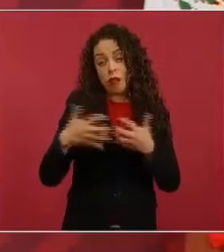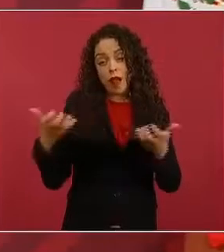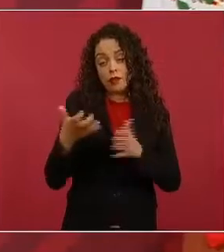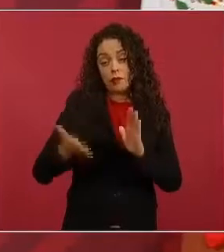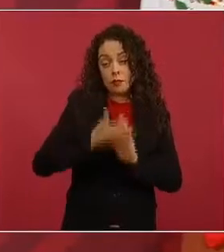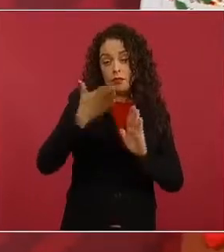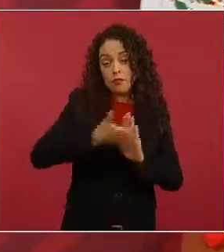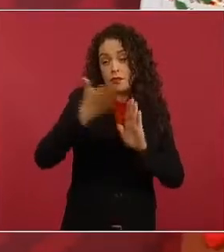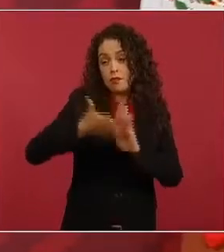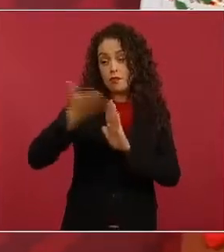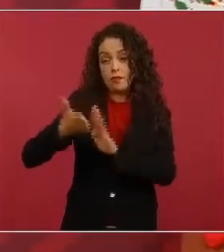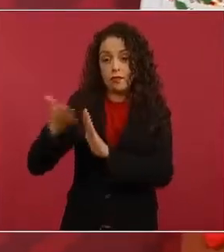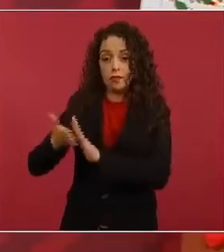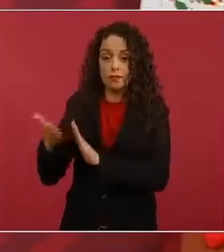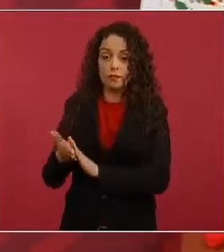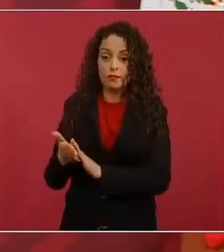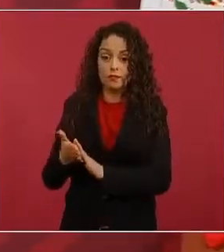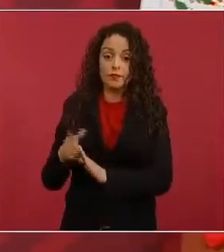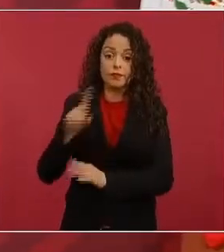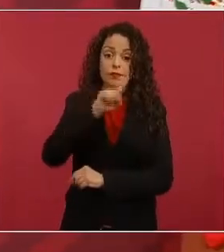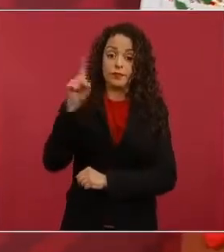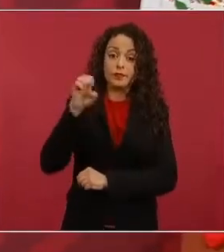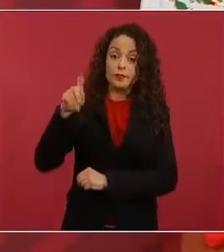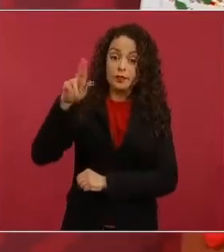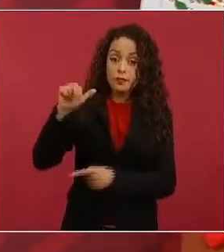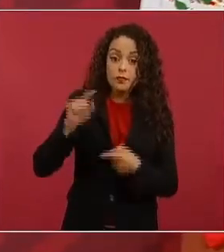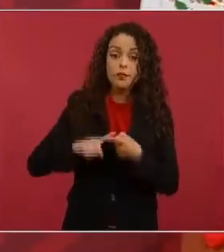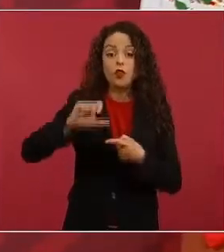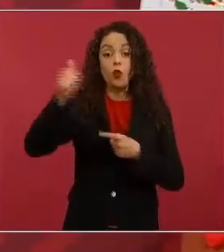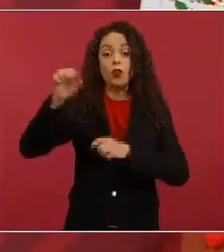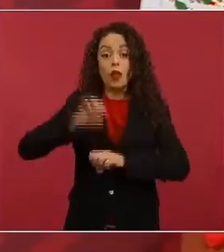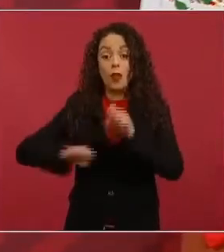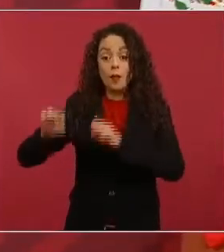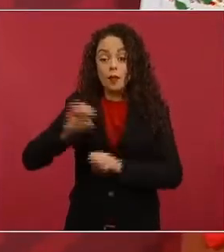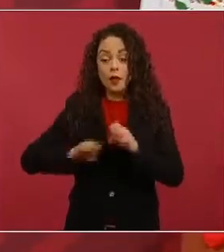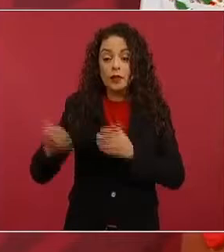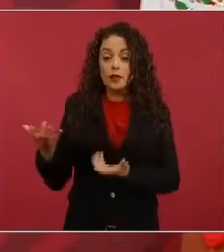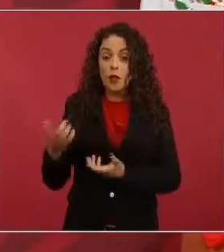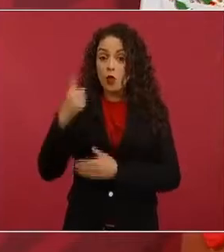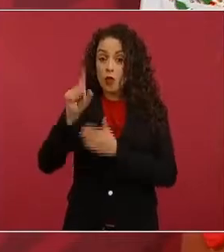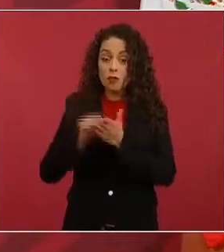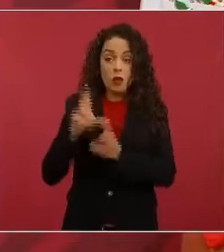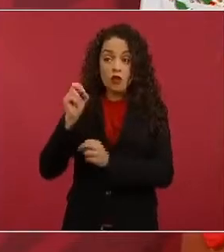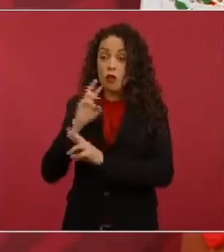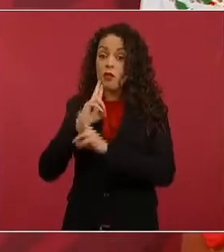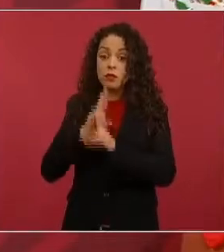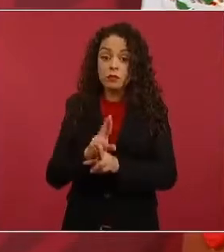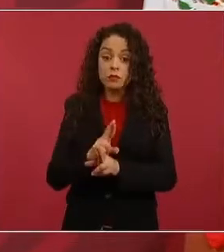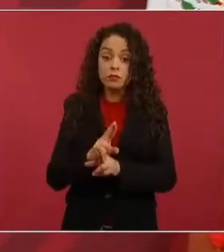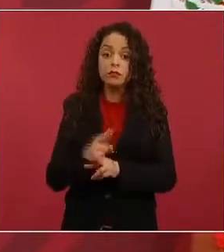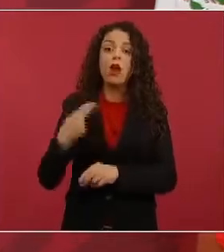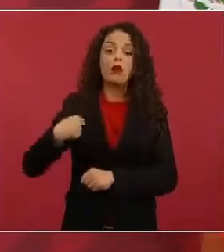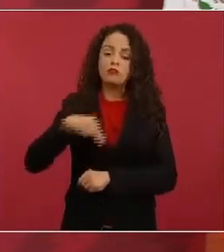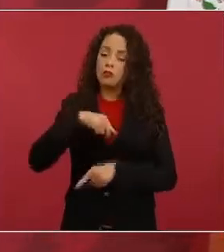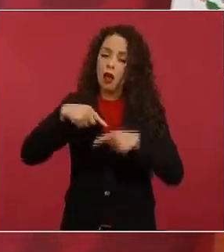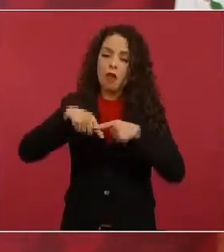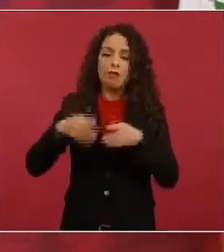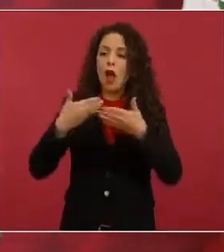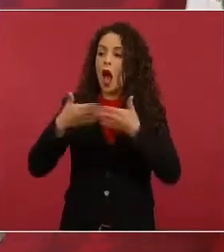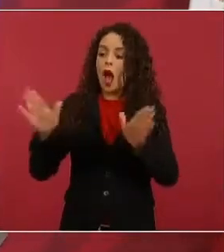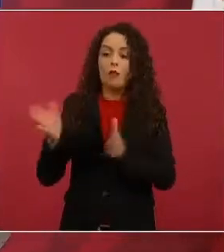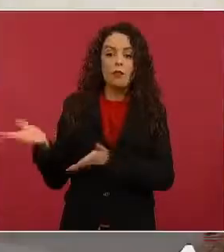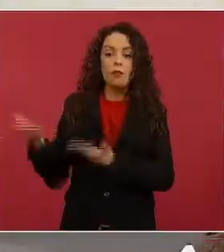sí, Sempra y estas otras empresas no responden en un mes, licitamos,